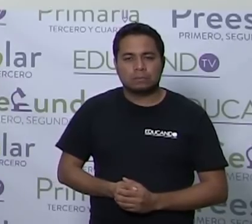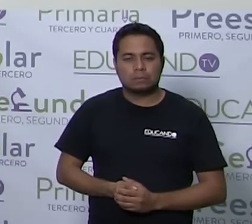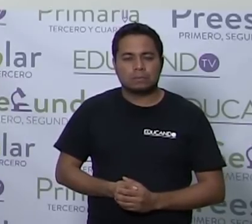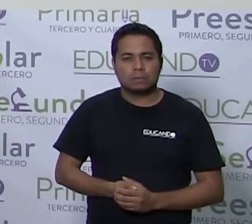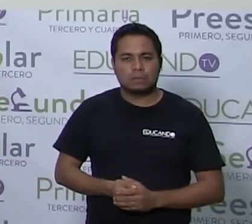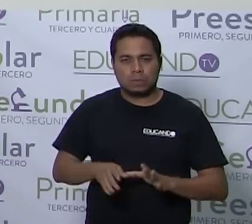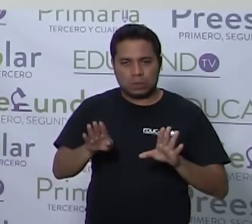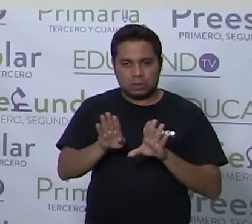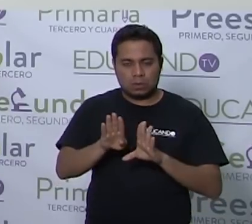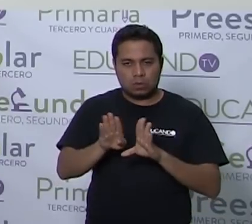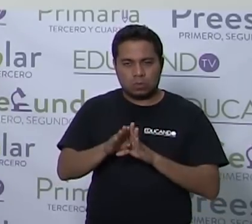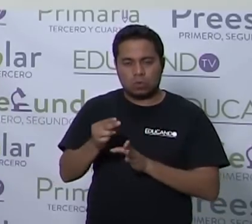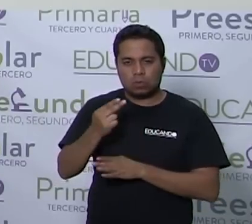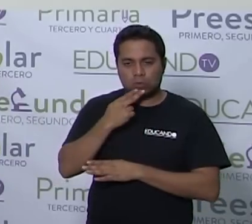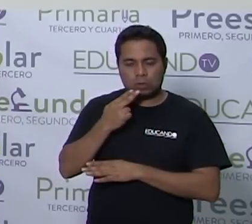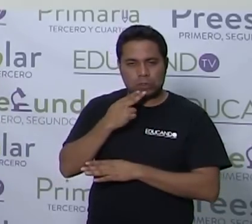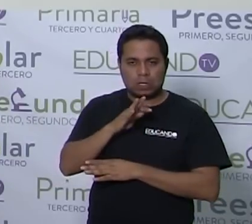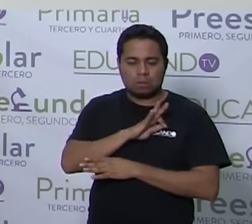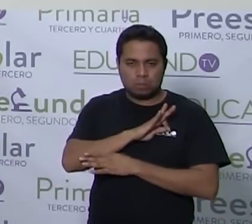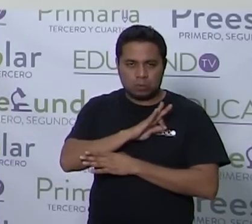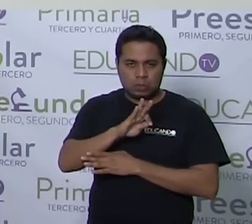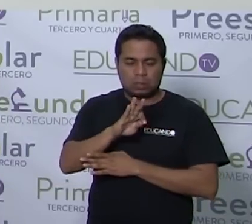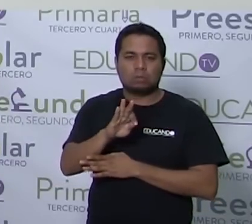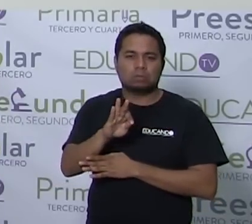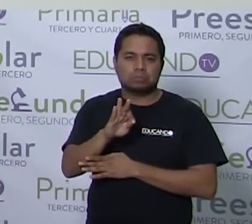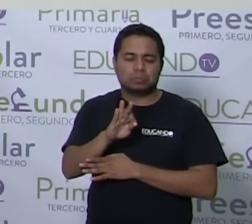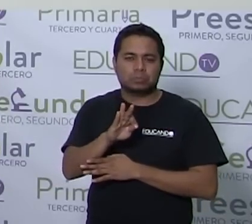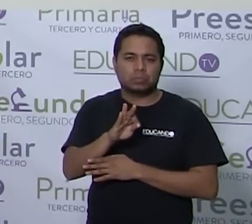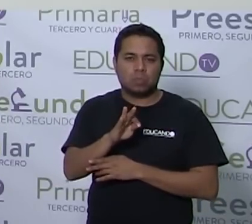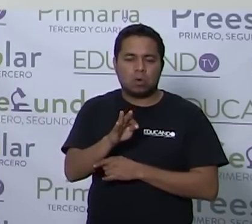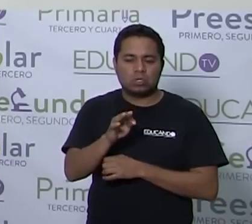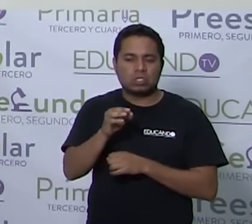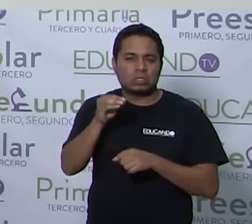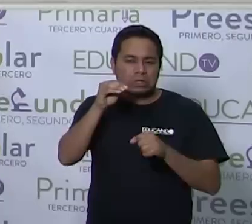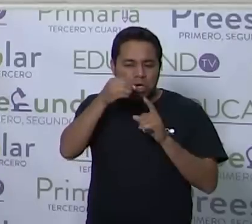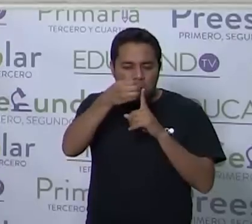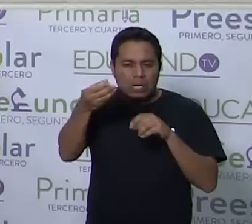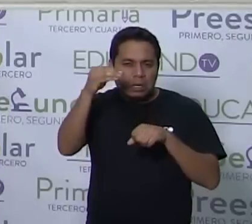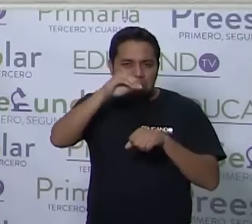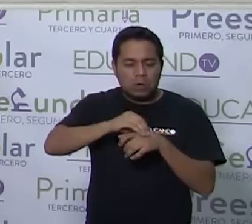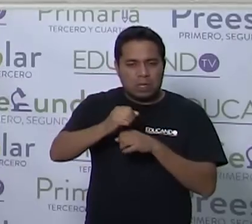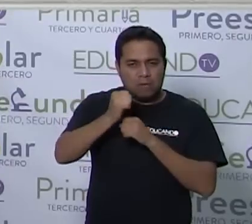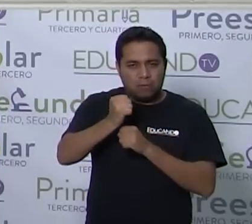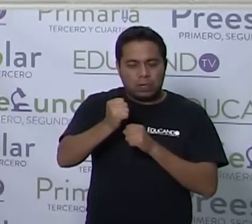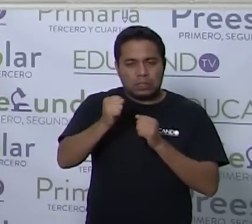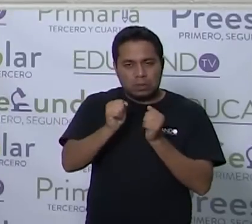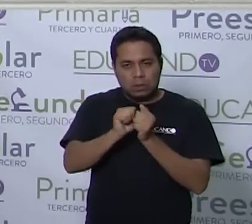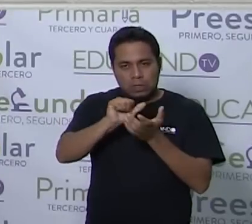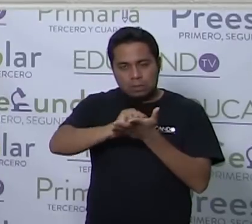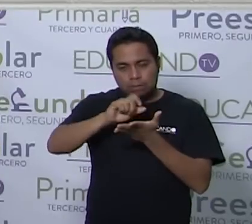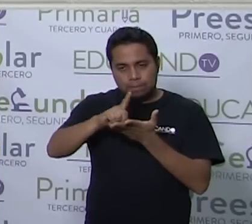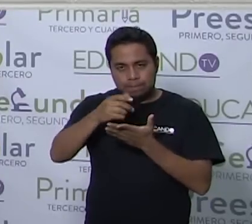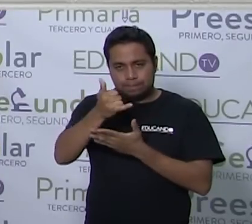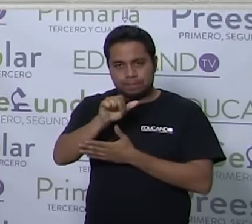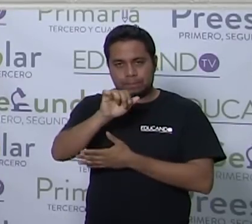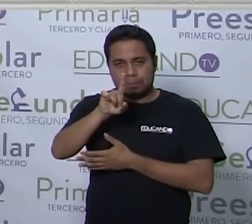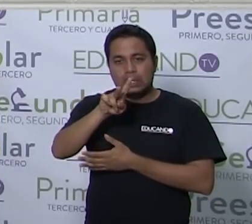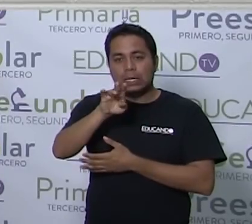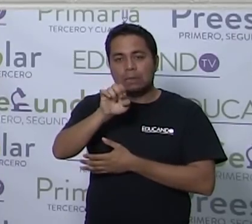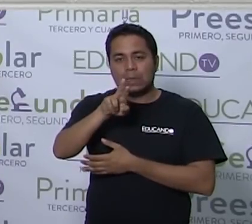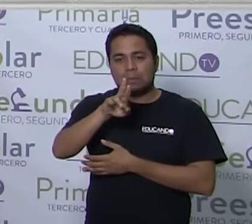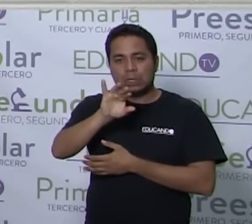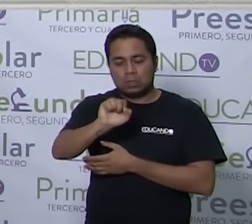cómo enriquecen, vamos a hacerlo con otro color, con negro, cómo enriquecen los adjetivos y los